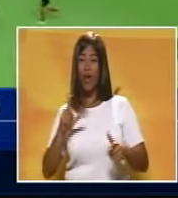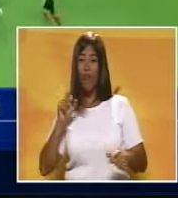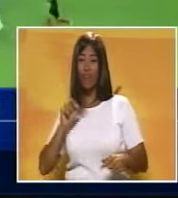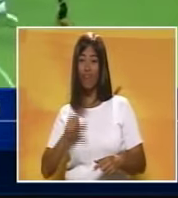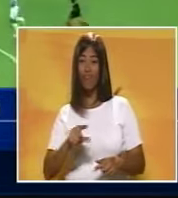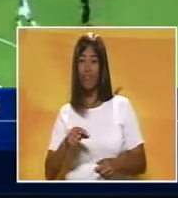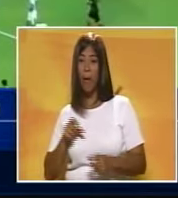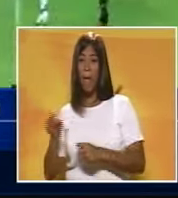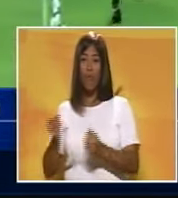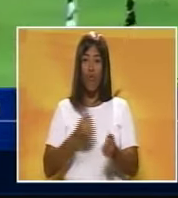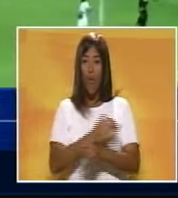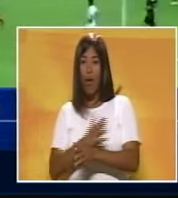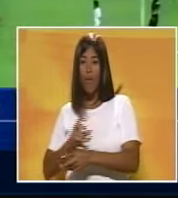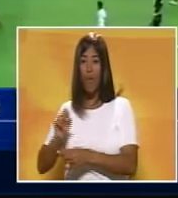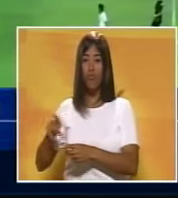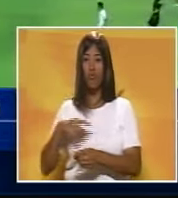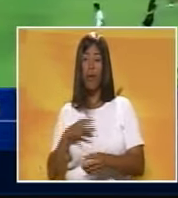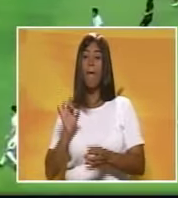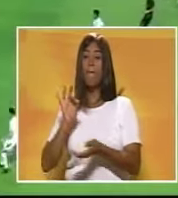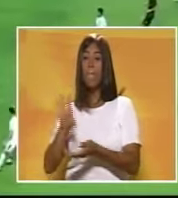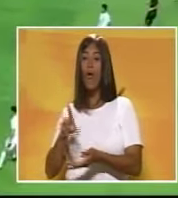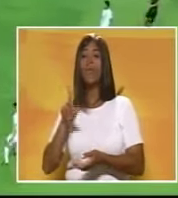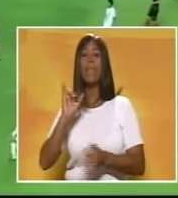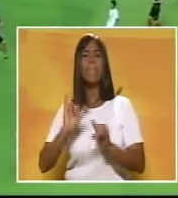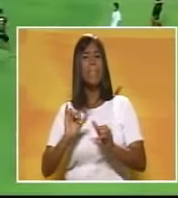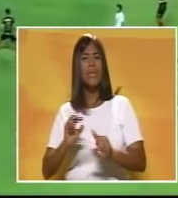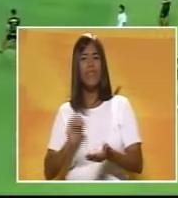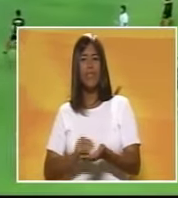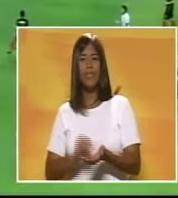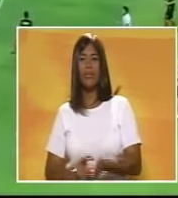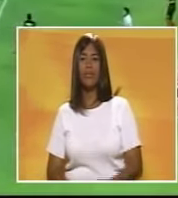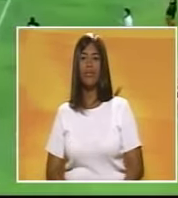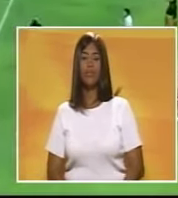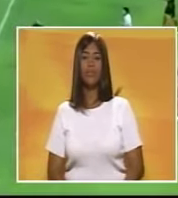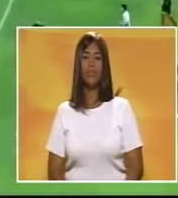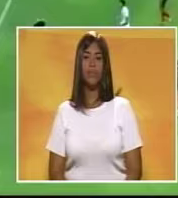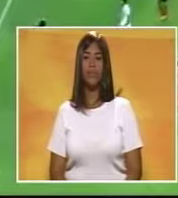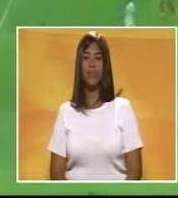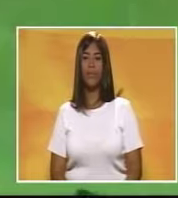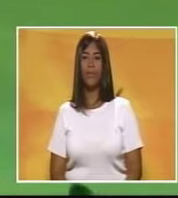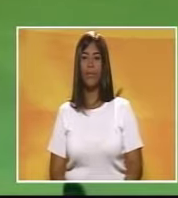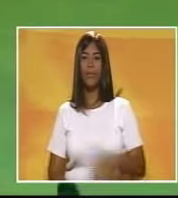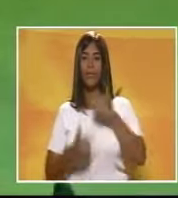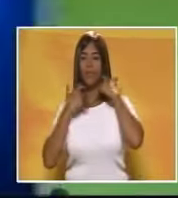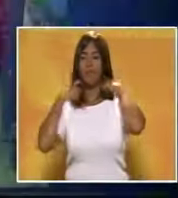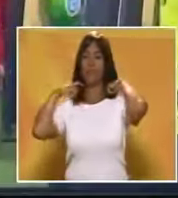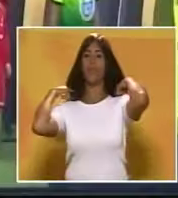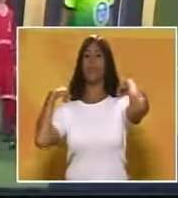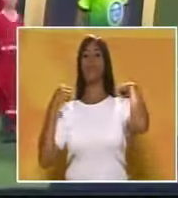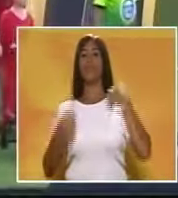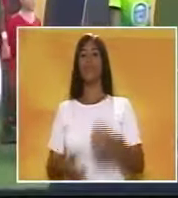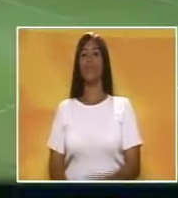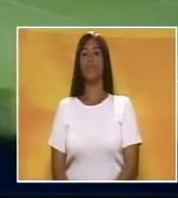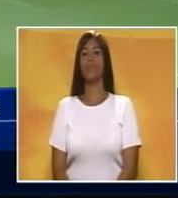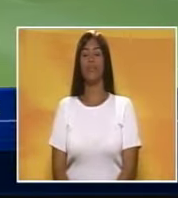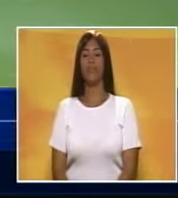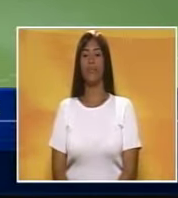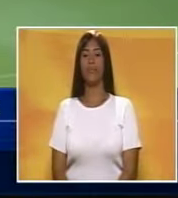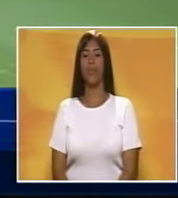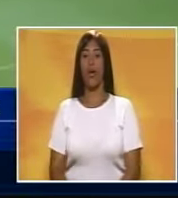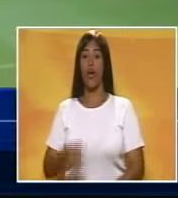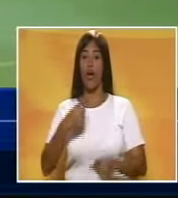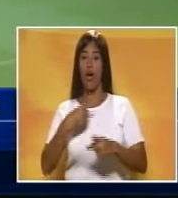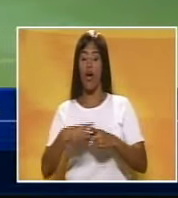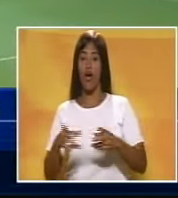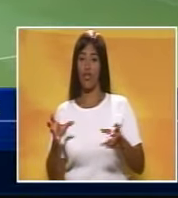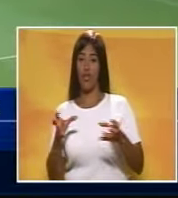asistencia, autogol y expulsión en un mismo partido. El Zamora estuvo